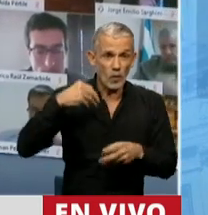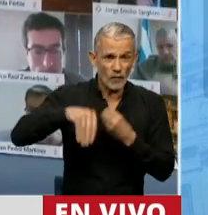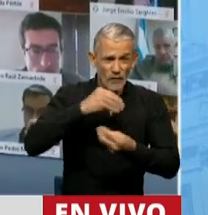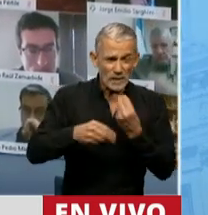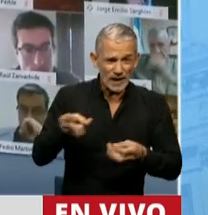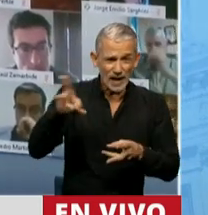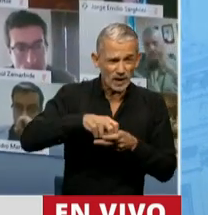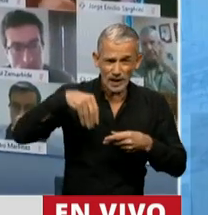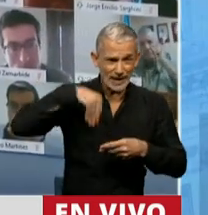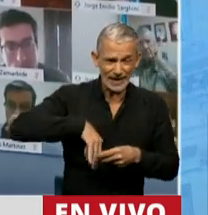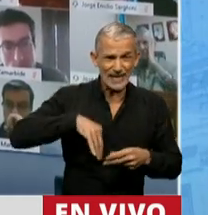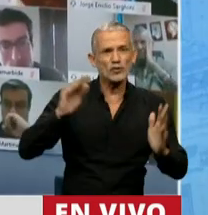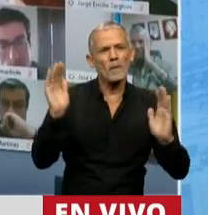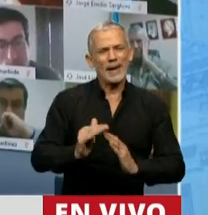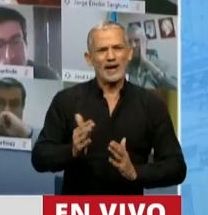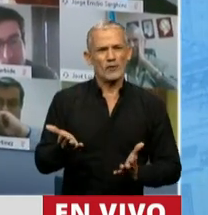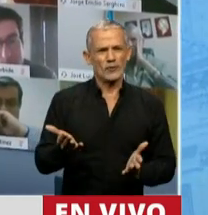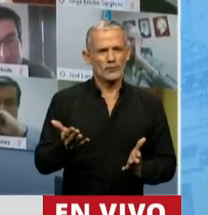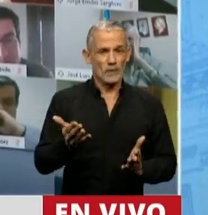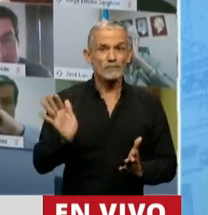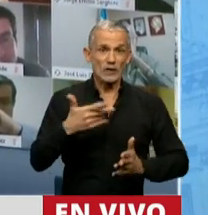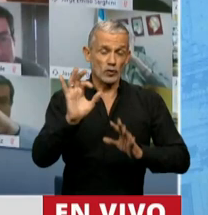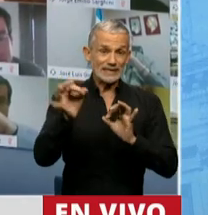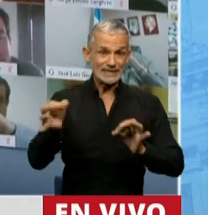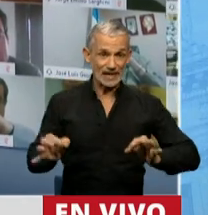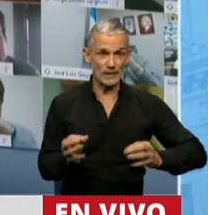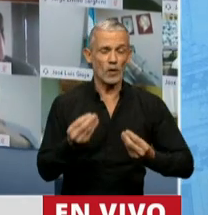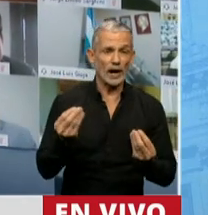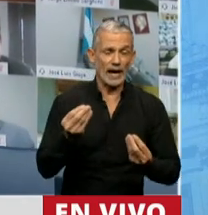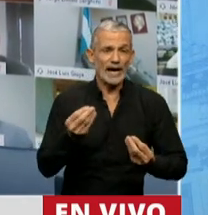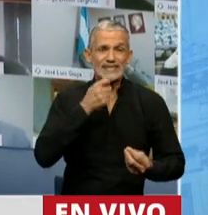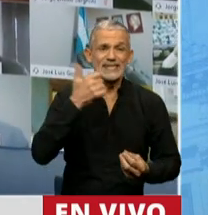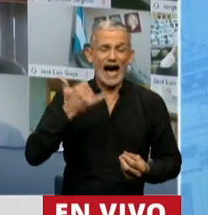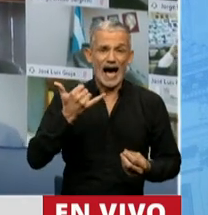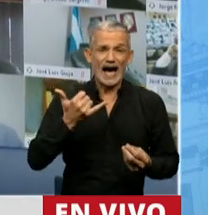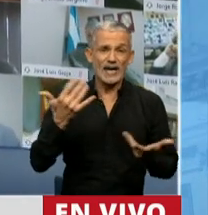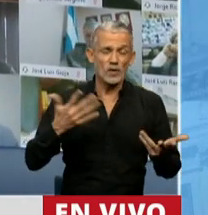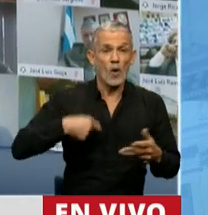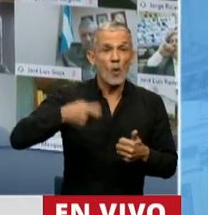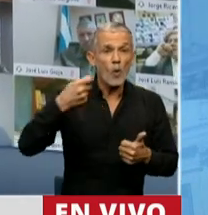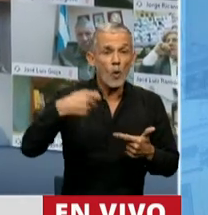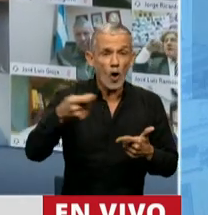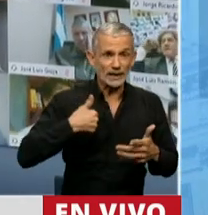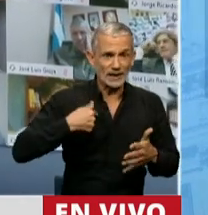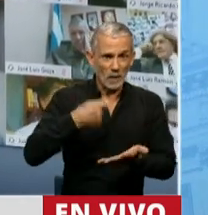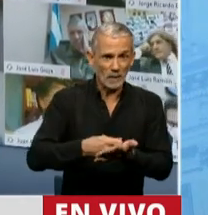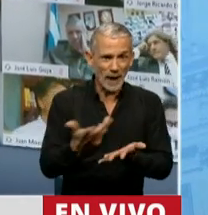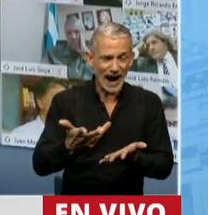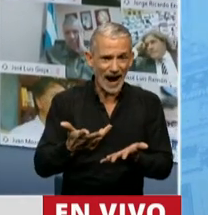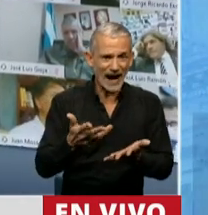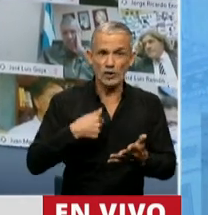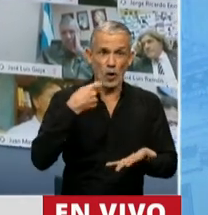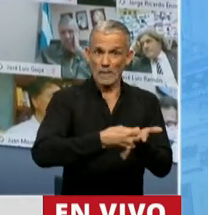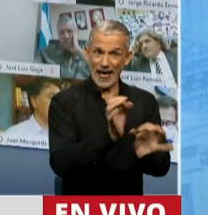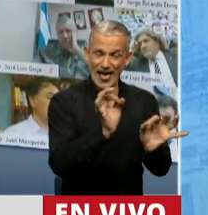en el contexto de esta crisis, porque todos sabemos que en la medida que una cuota que teníamos que pagar y